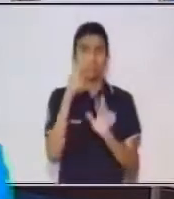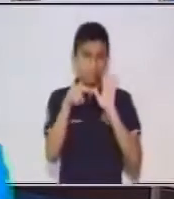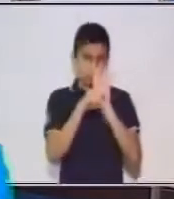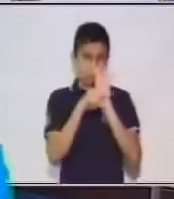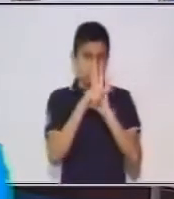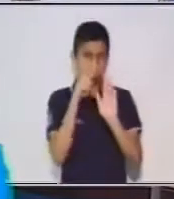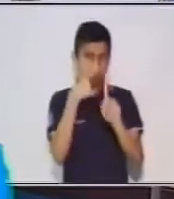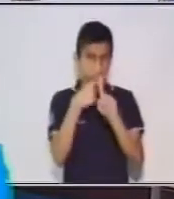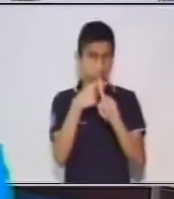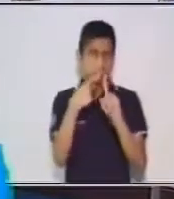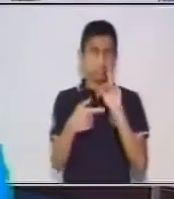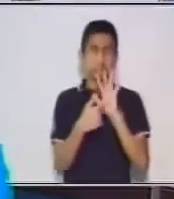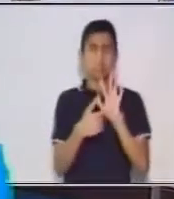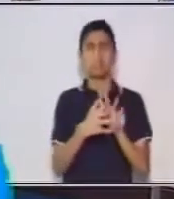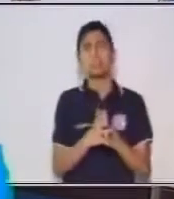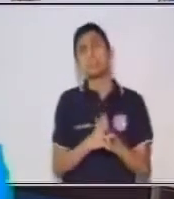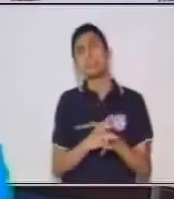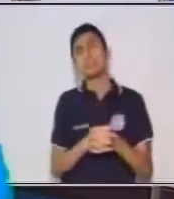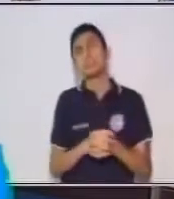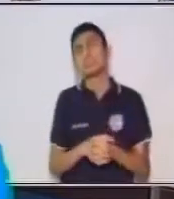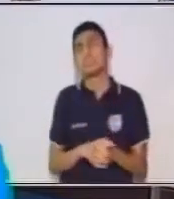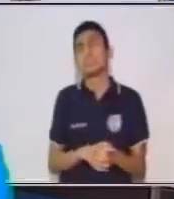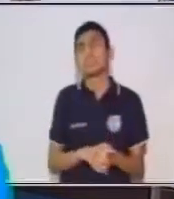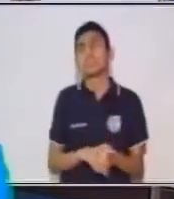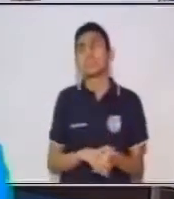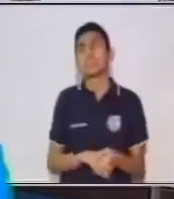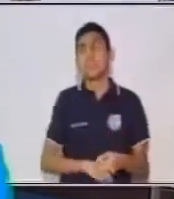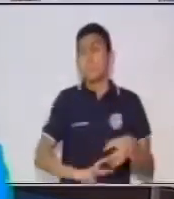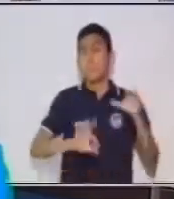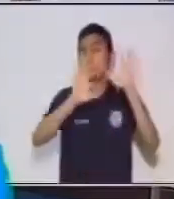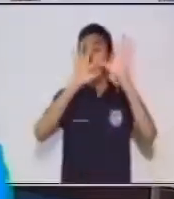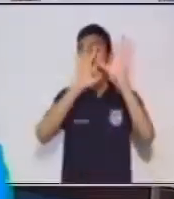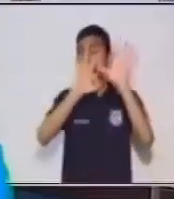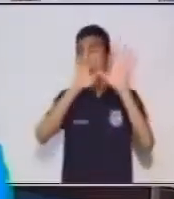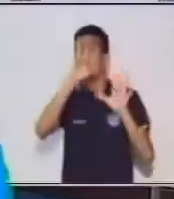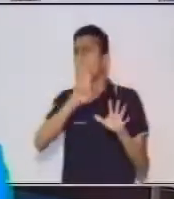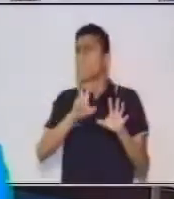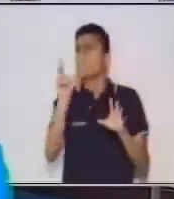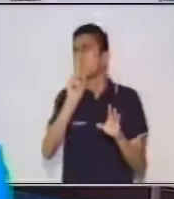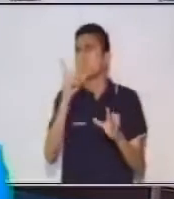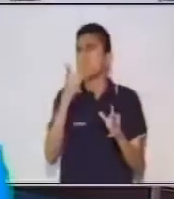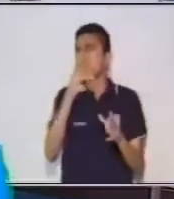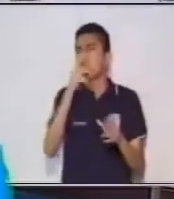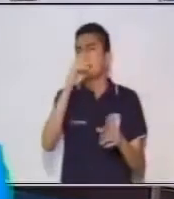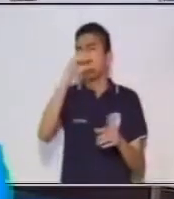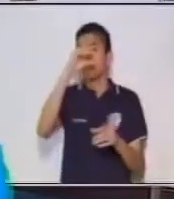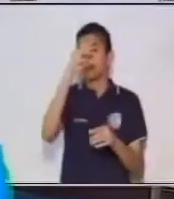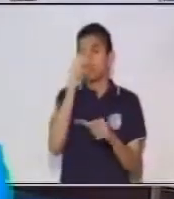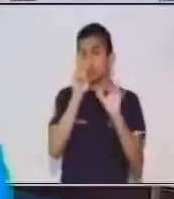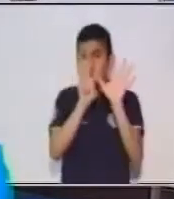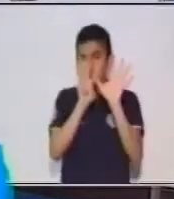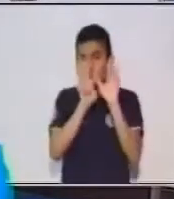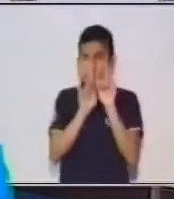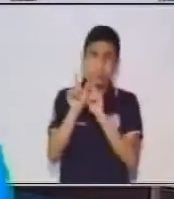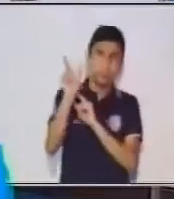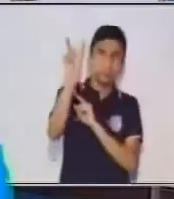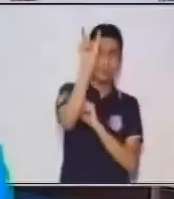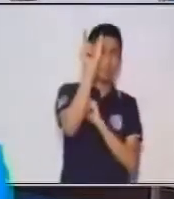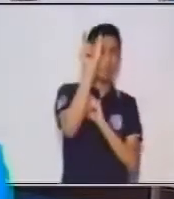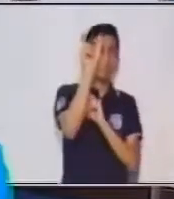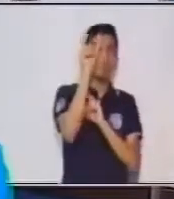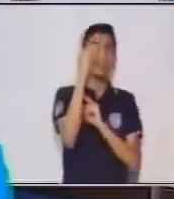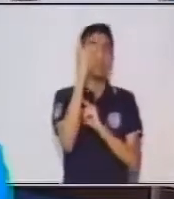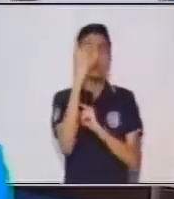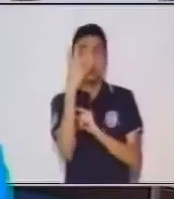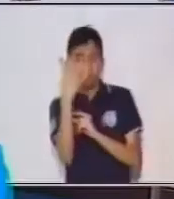positivo. Entonces, a 8 lo voy a colocar en donde van los positivos. Y al